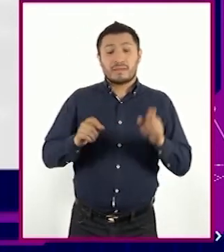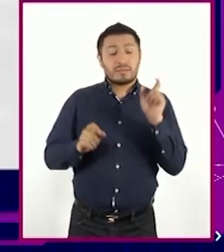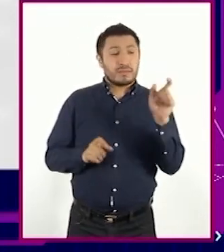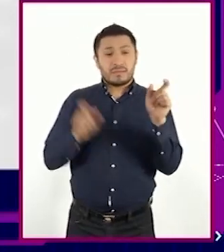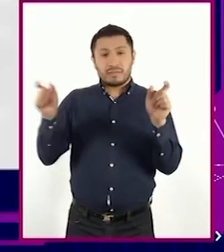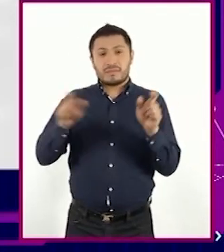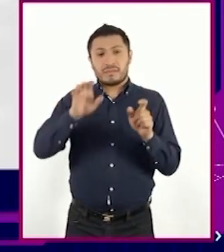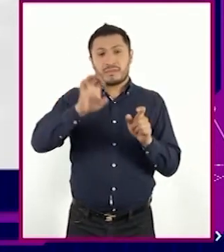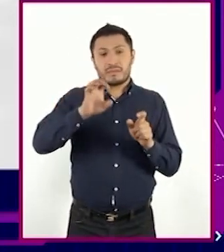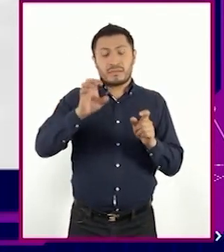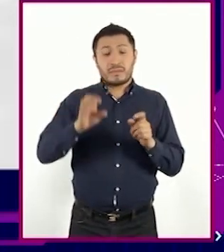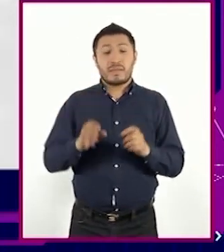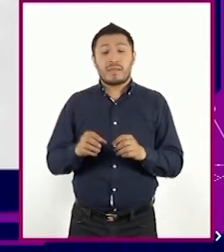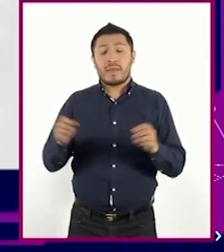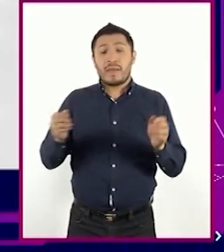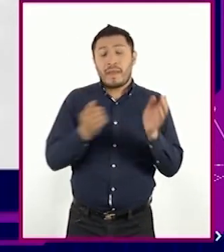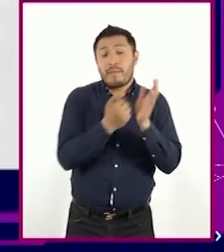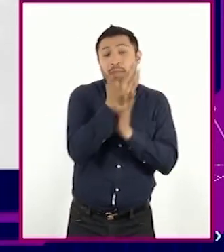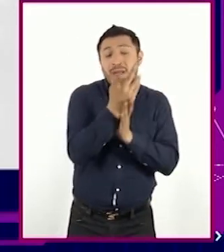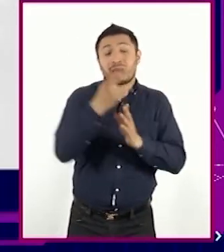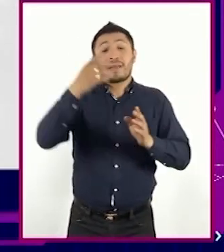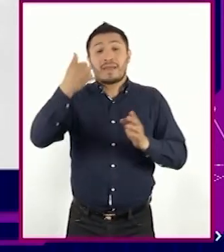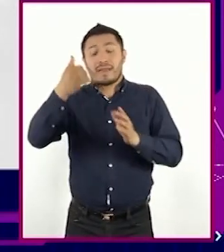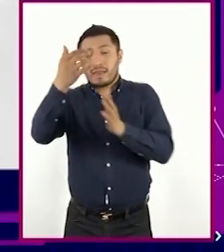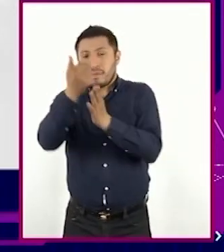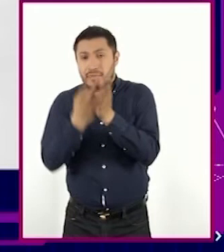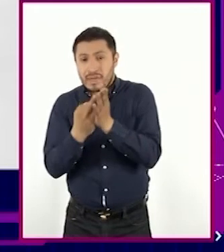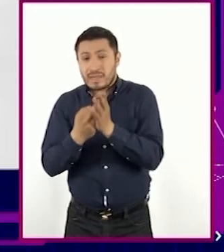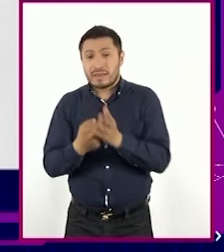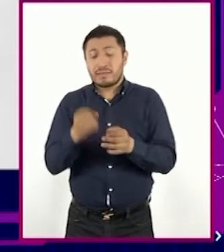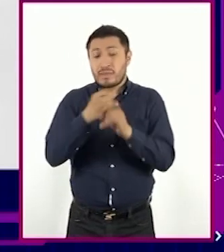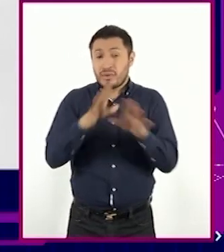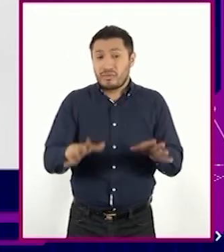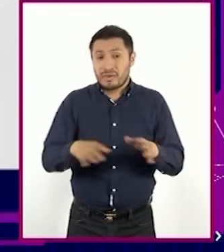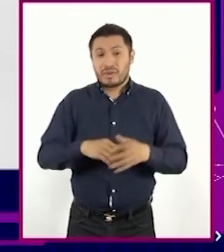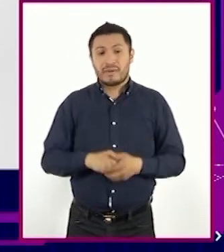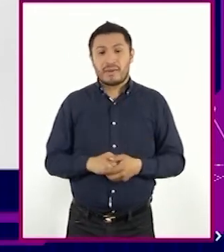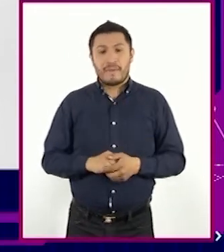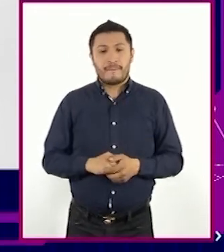que son el máximo y el mínimo de los datos.